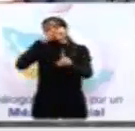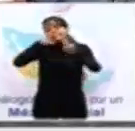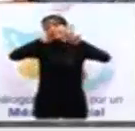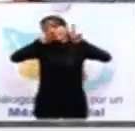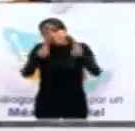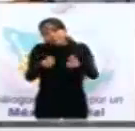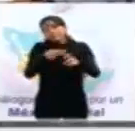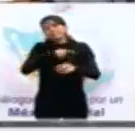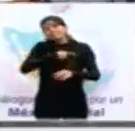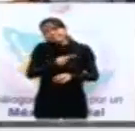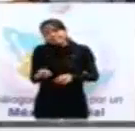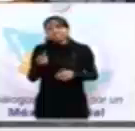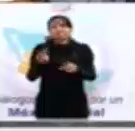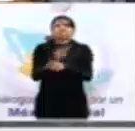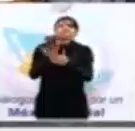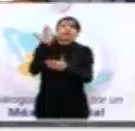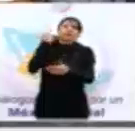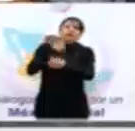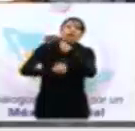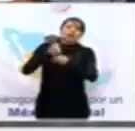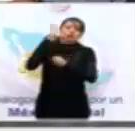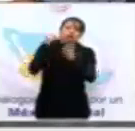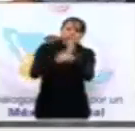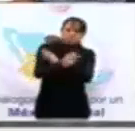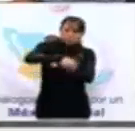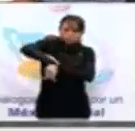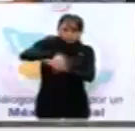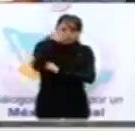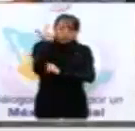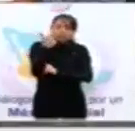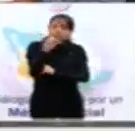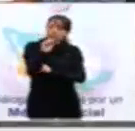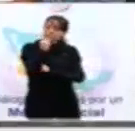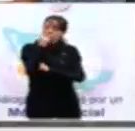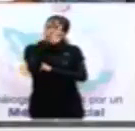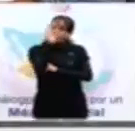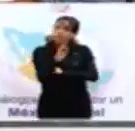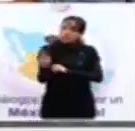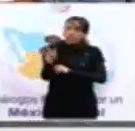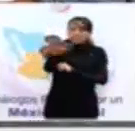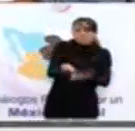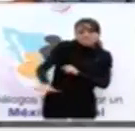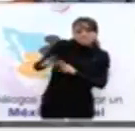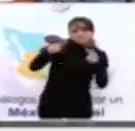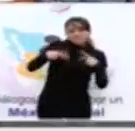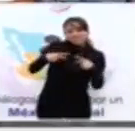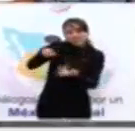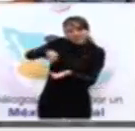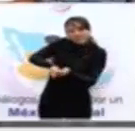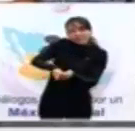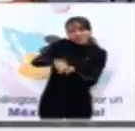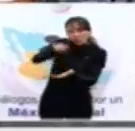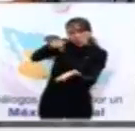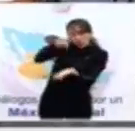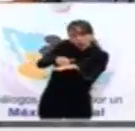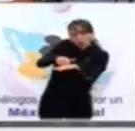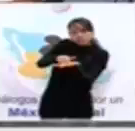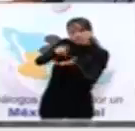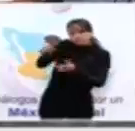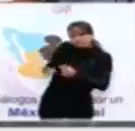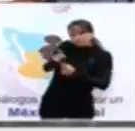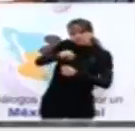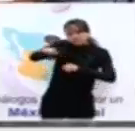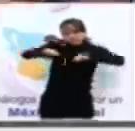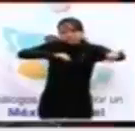campo, ¿no? Con datos del Coneval de medición de pobreza, en el año 2012, el 61% de la